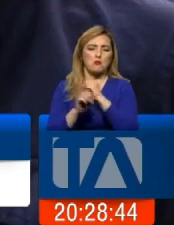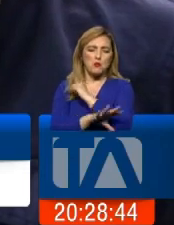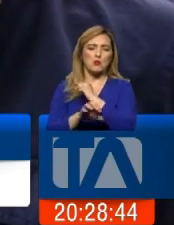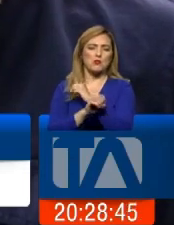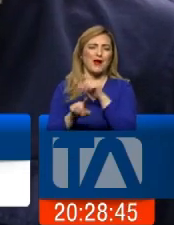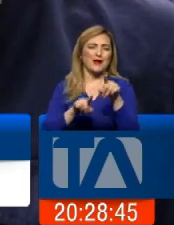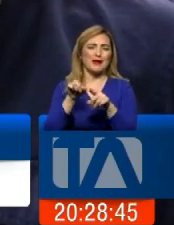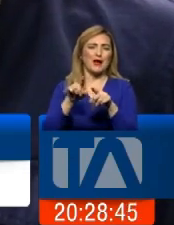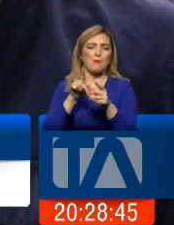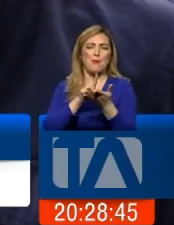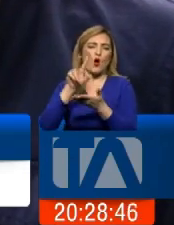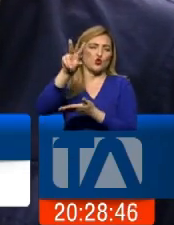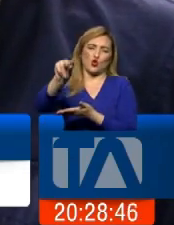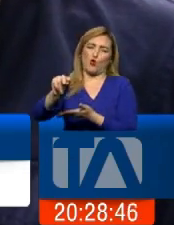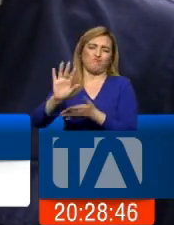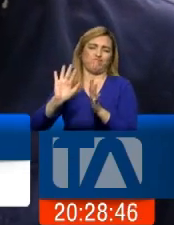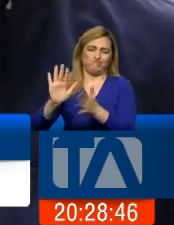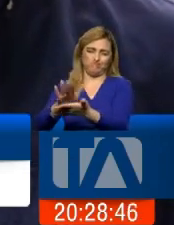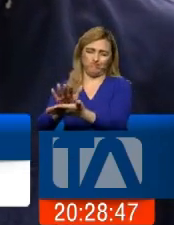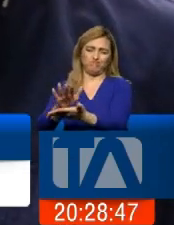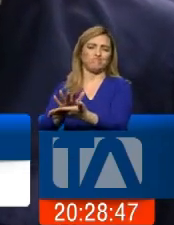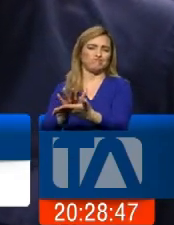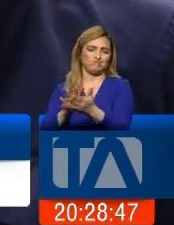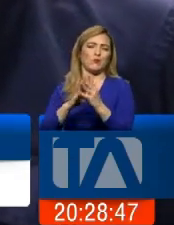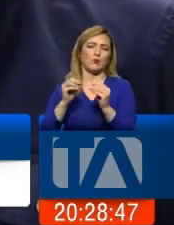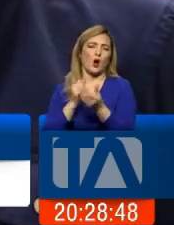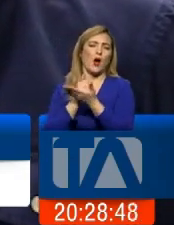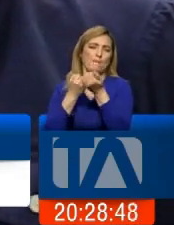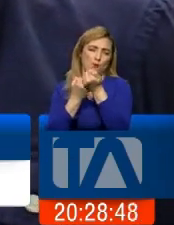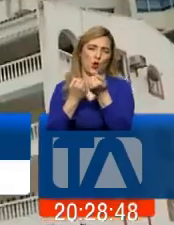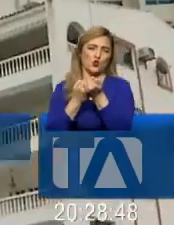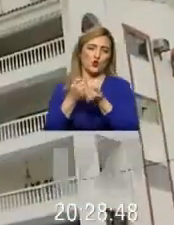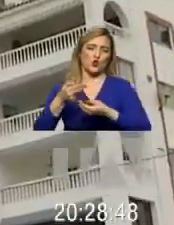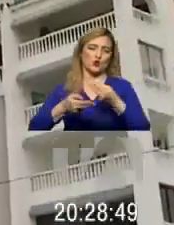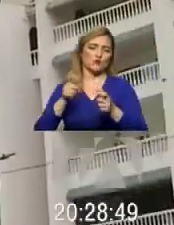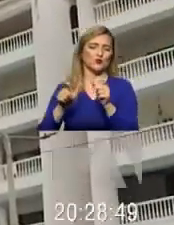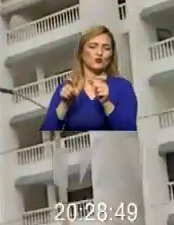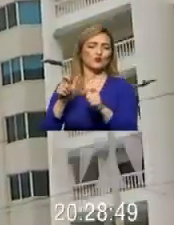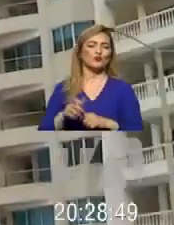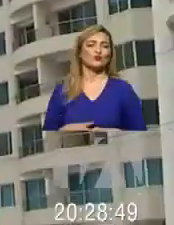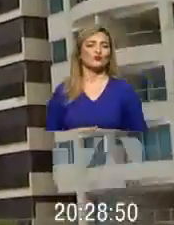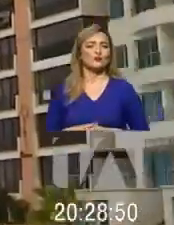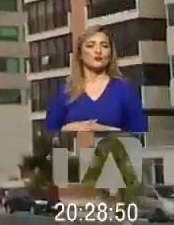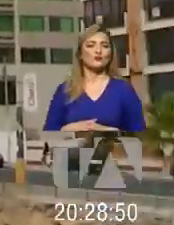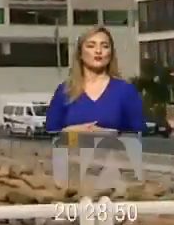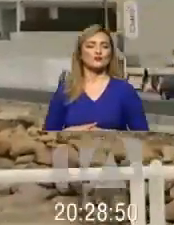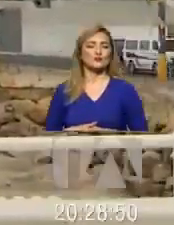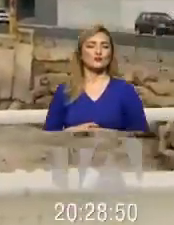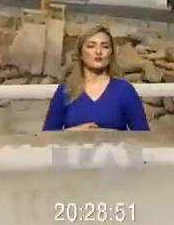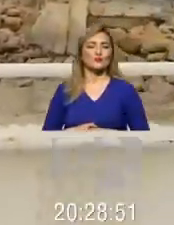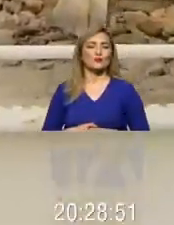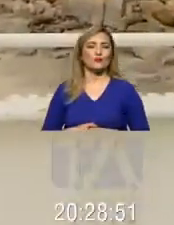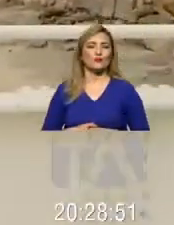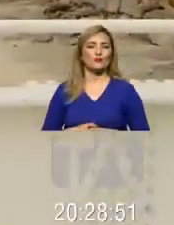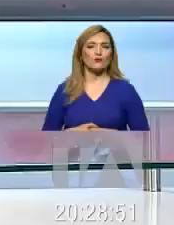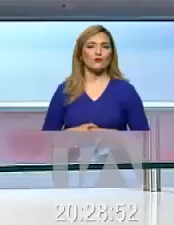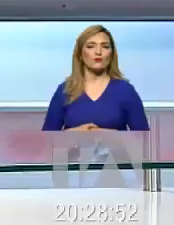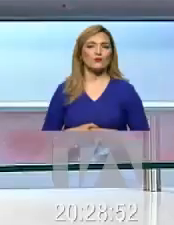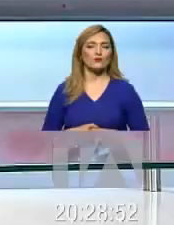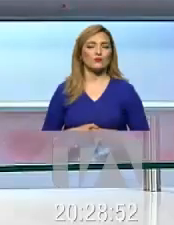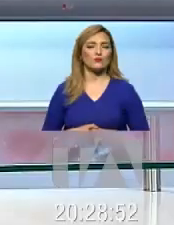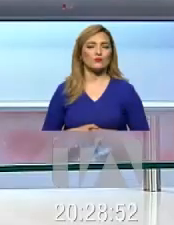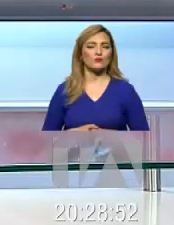instituciones, omitir ese tipo de pagos por la actual situación económica en la que se encuentra. Con imágenes de Rodolfo Soto, Luisa María Heredia, 24 horas.